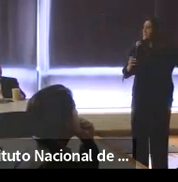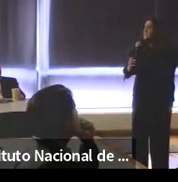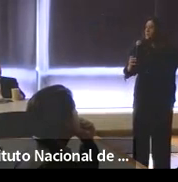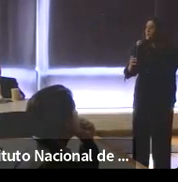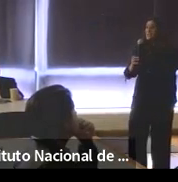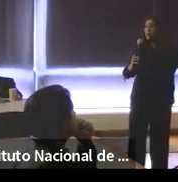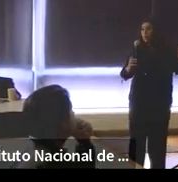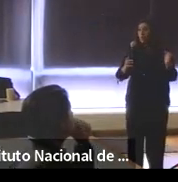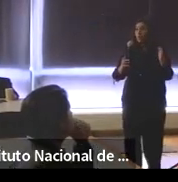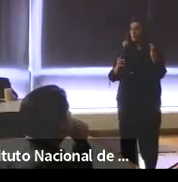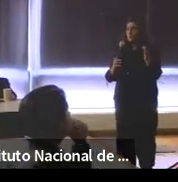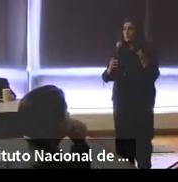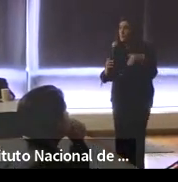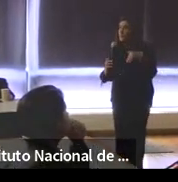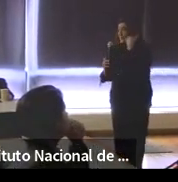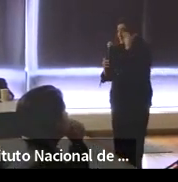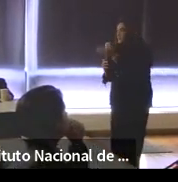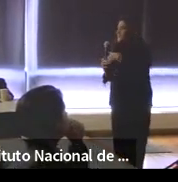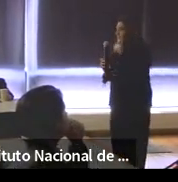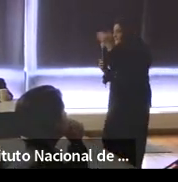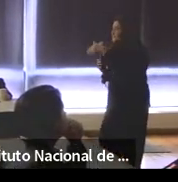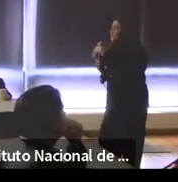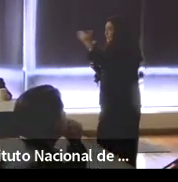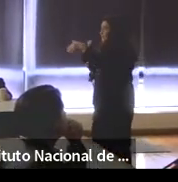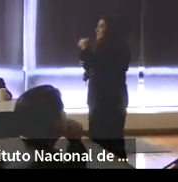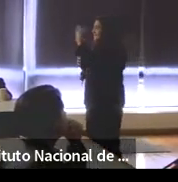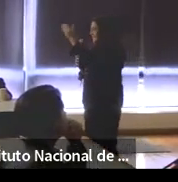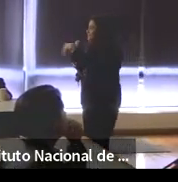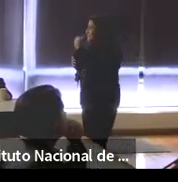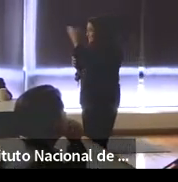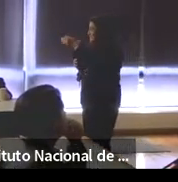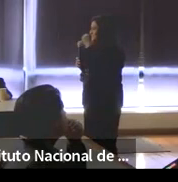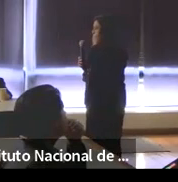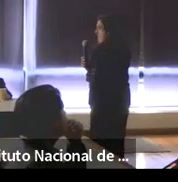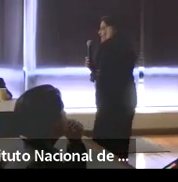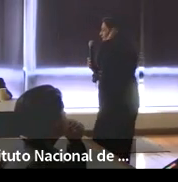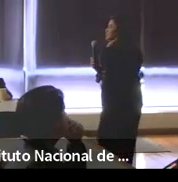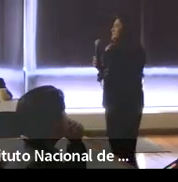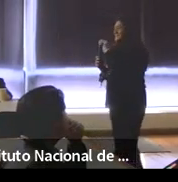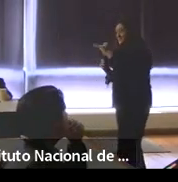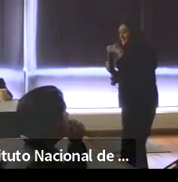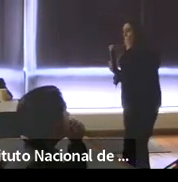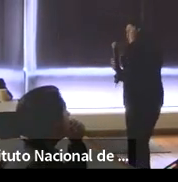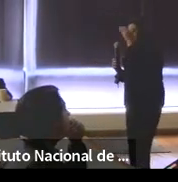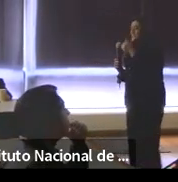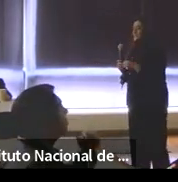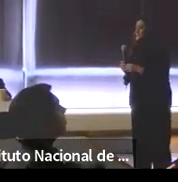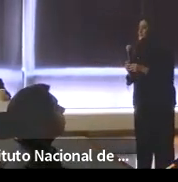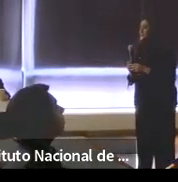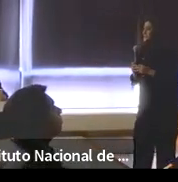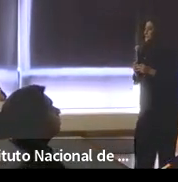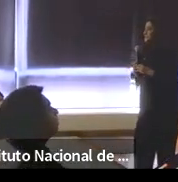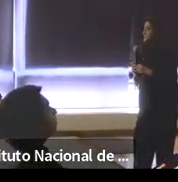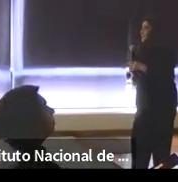estas organizaciones Y cómo identifiquen en este conflicto que Les acabo de decir que ustedes lleven mentalmente